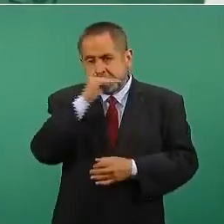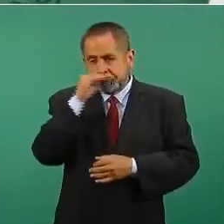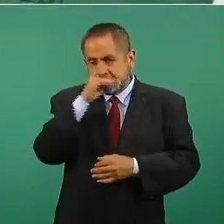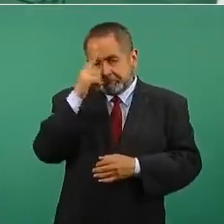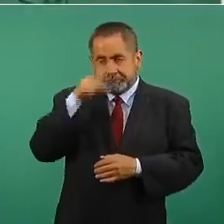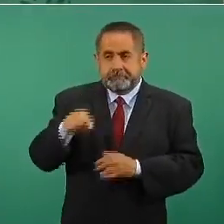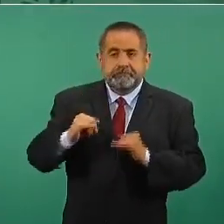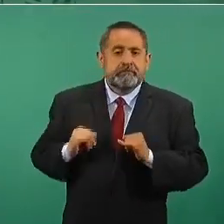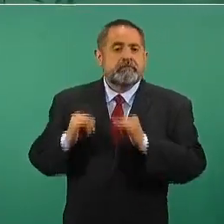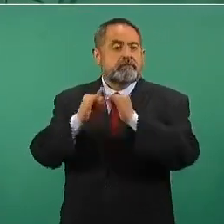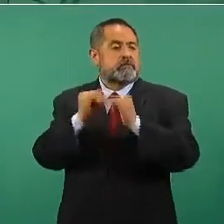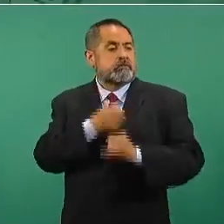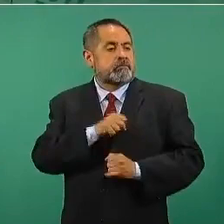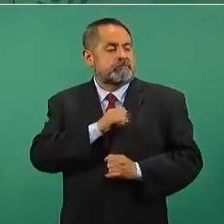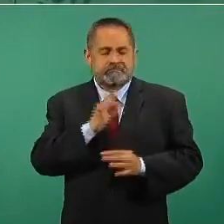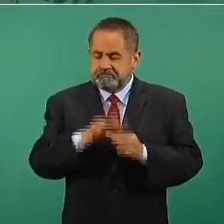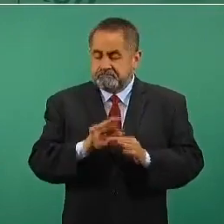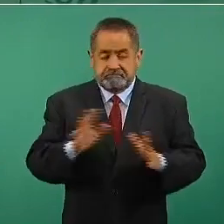aplicándose.